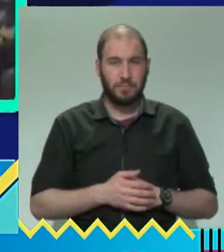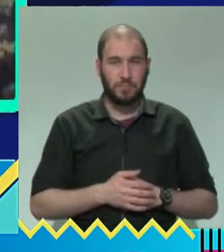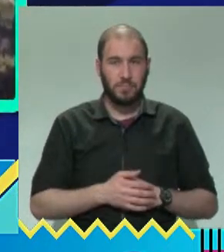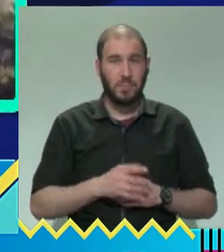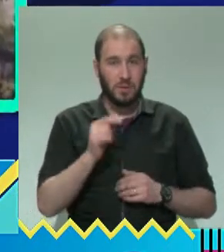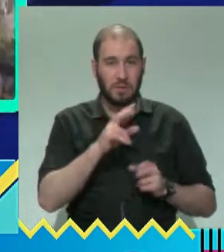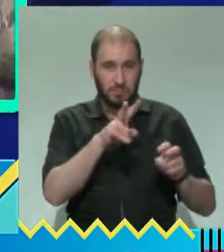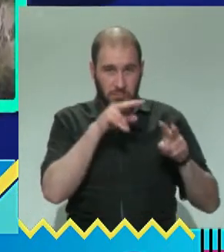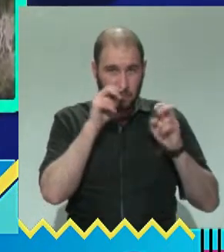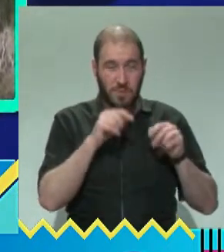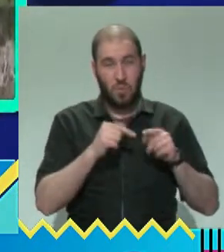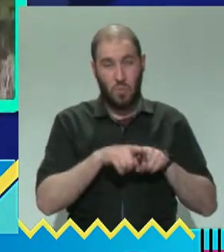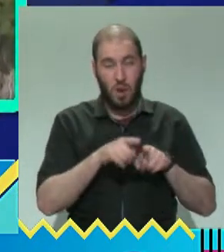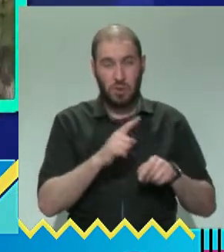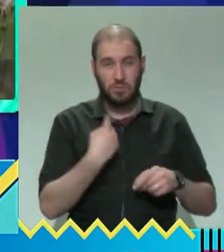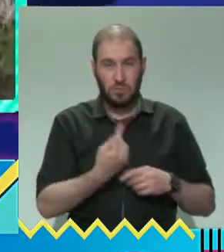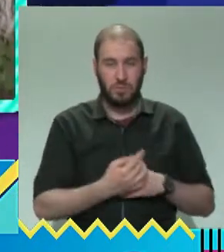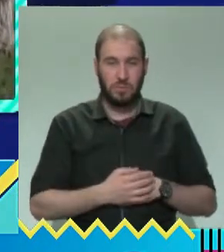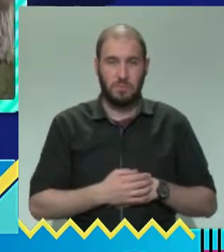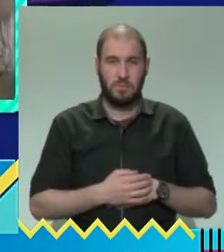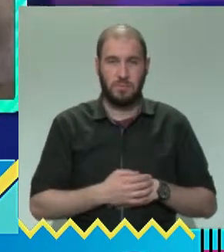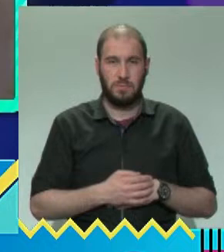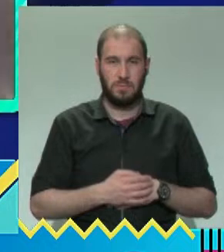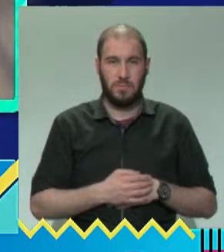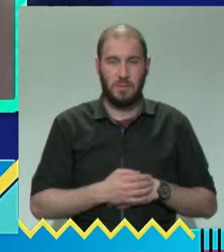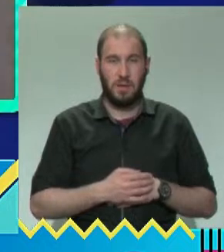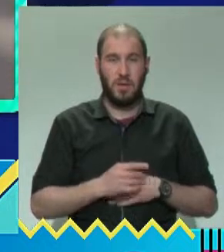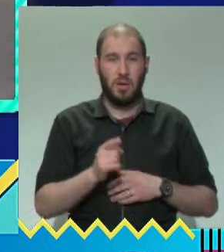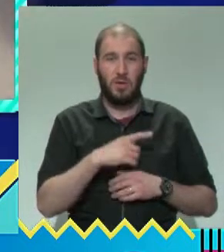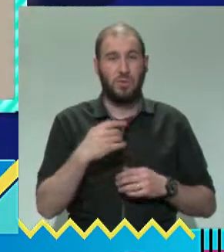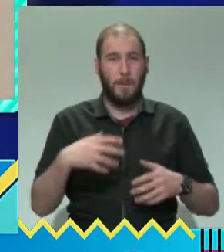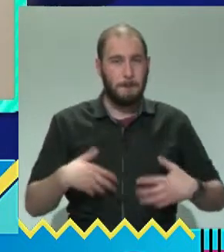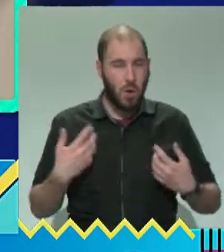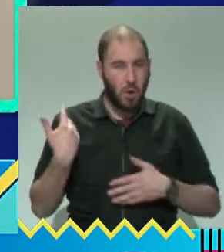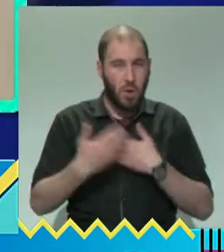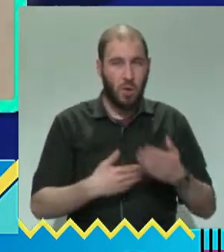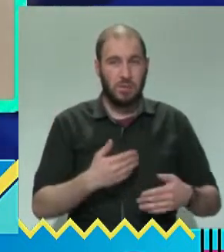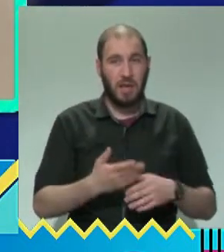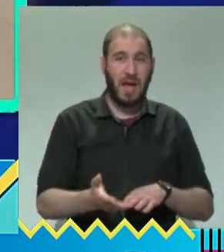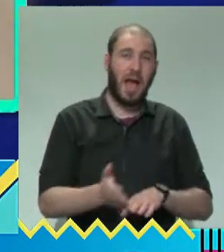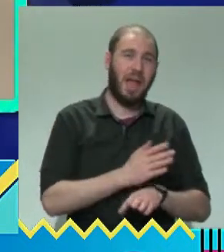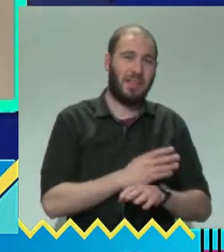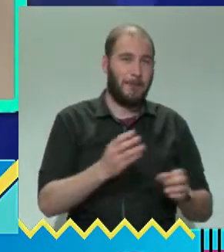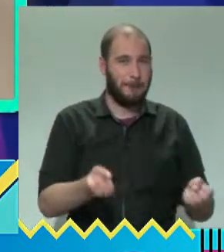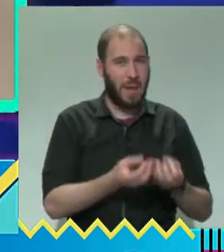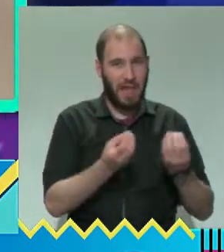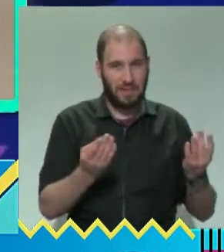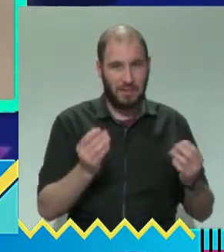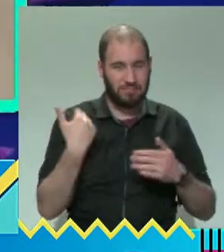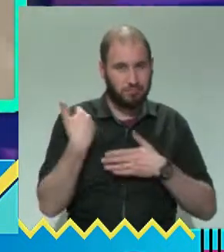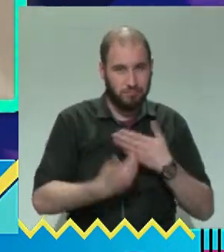ellos respiran, como nosotros, de hecho no solamente descendemos del mono, sino que descendemos antes de eso de las plantas.